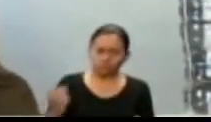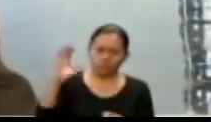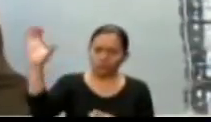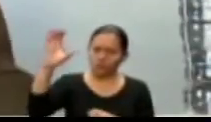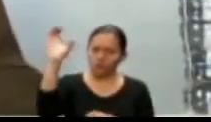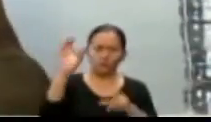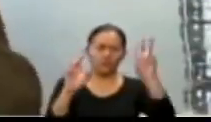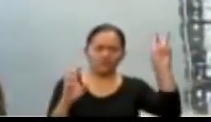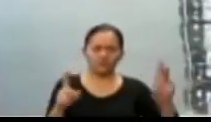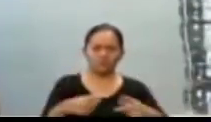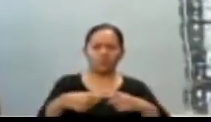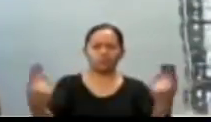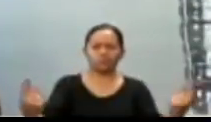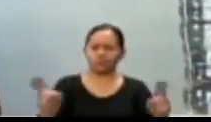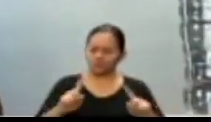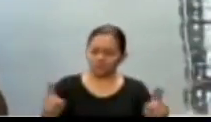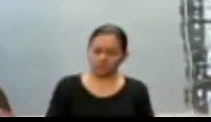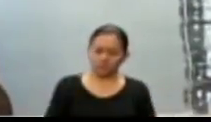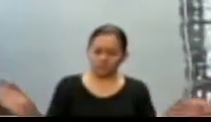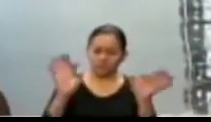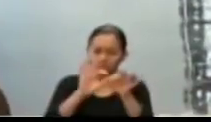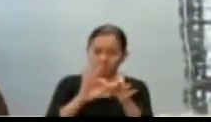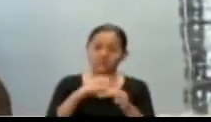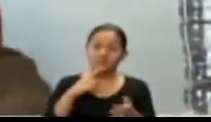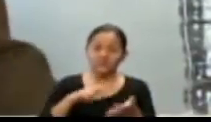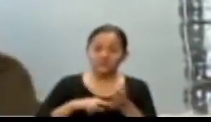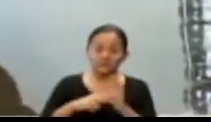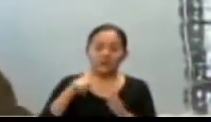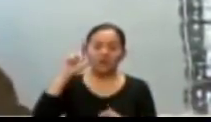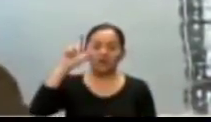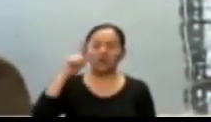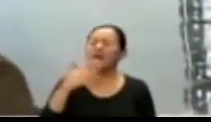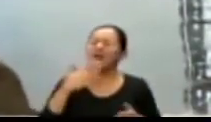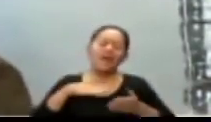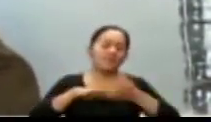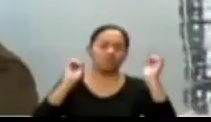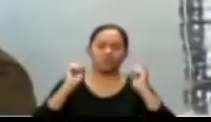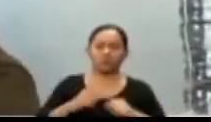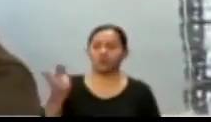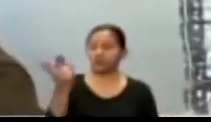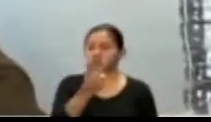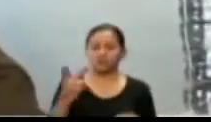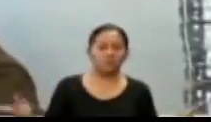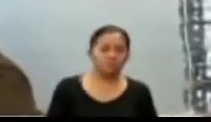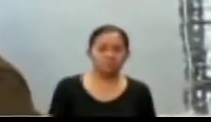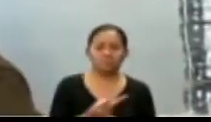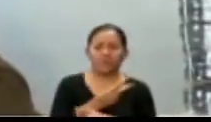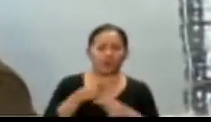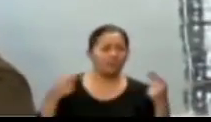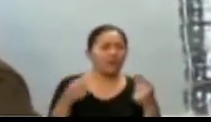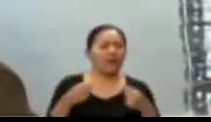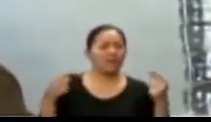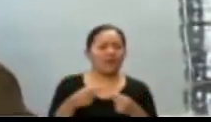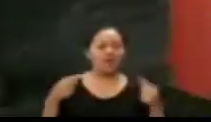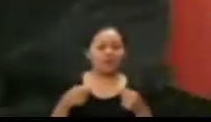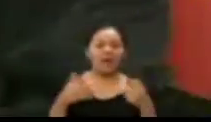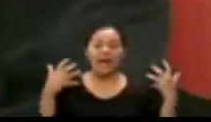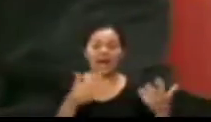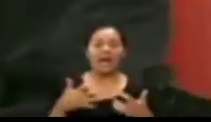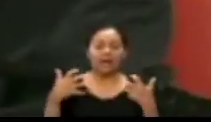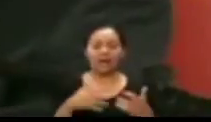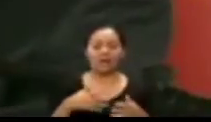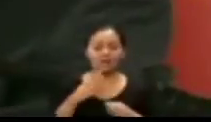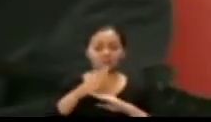que de haberse desplegado, habría tenido consecuencias catastróficas para toda América Latina. Muestra el